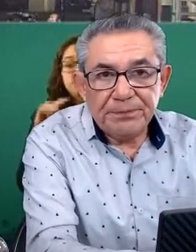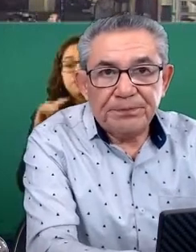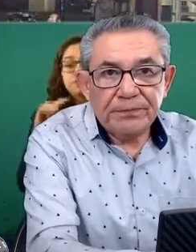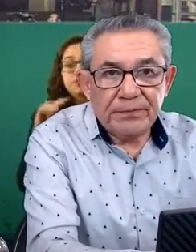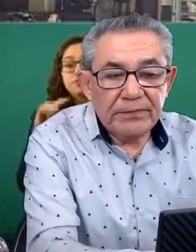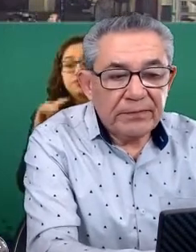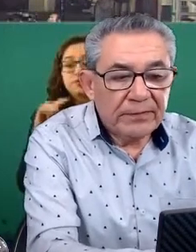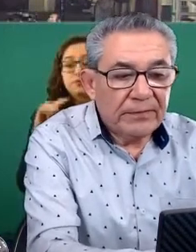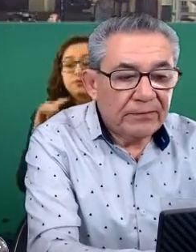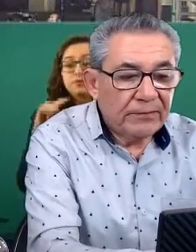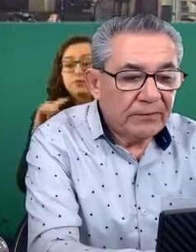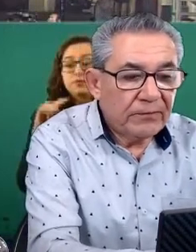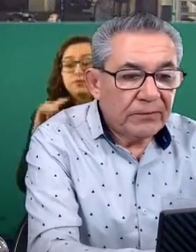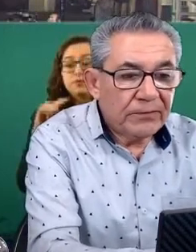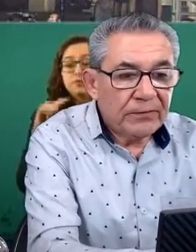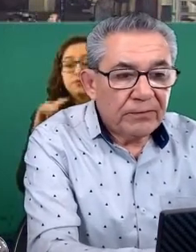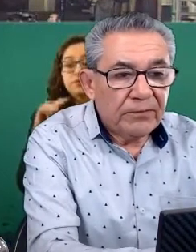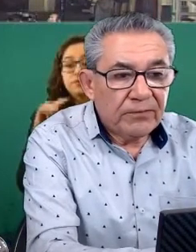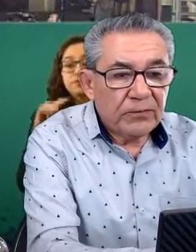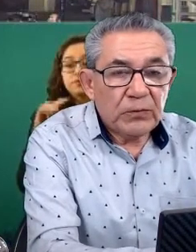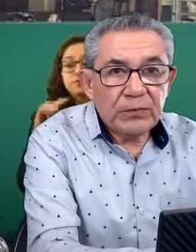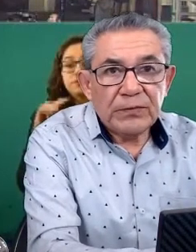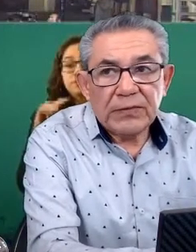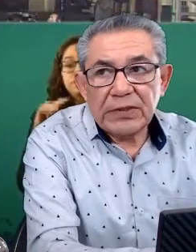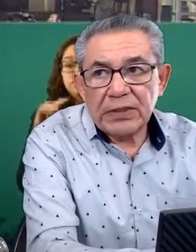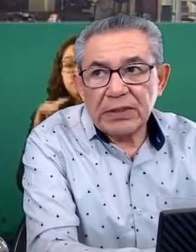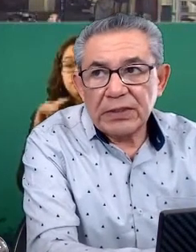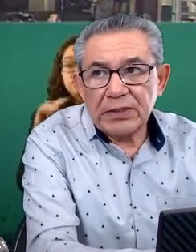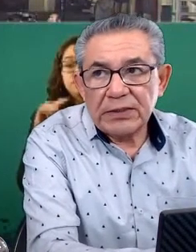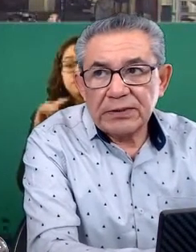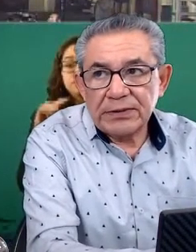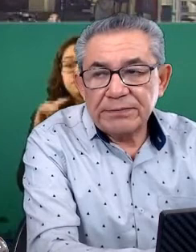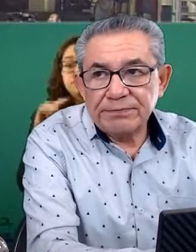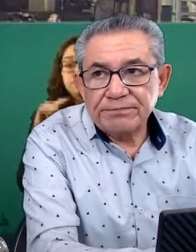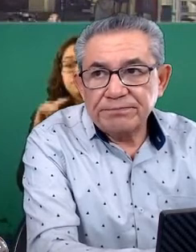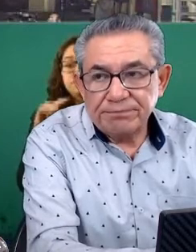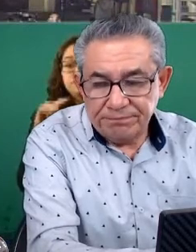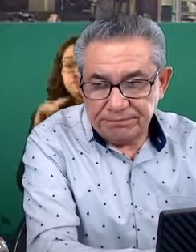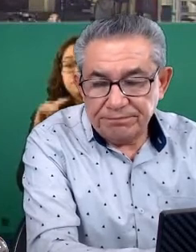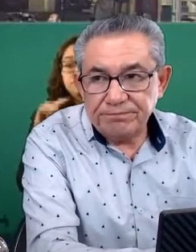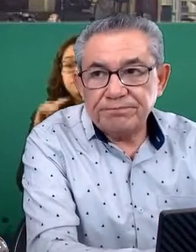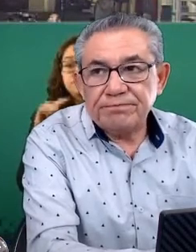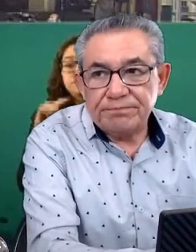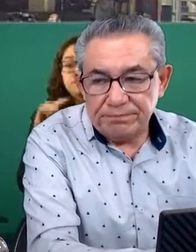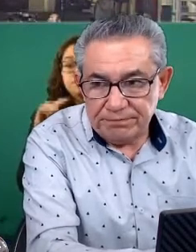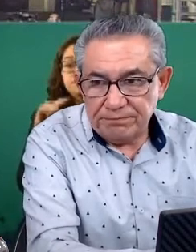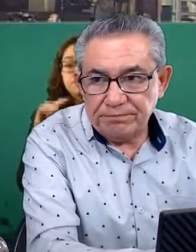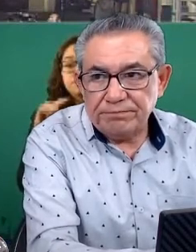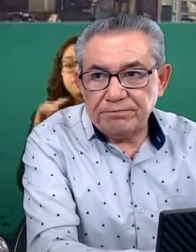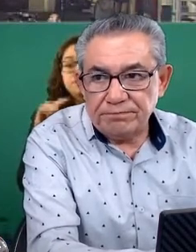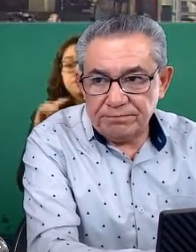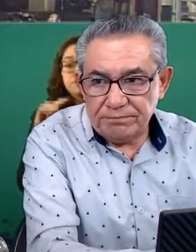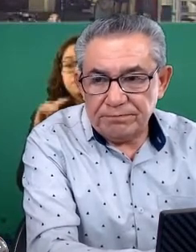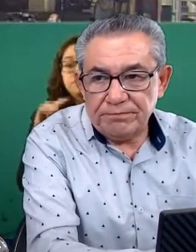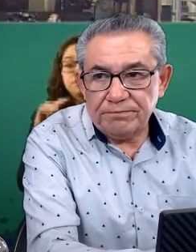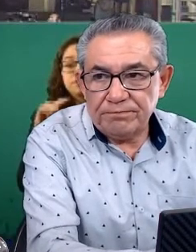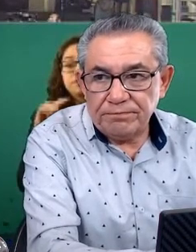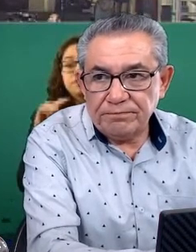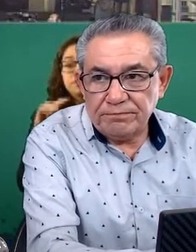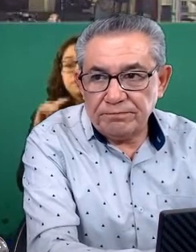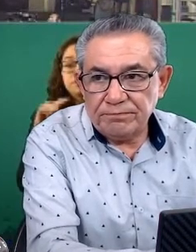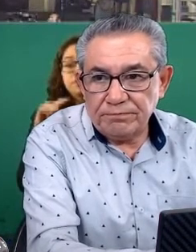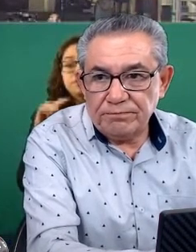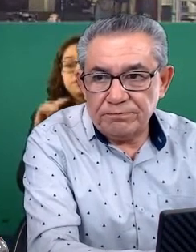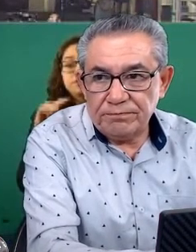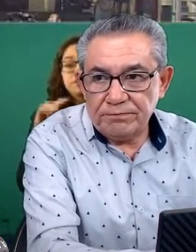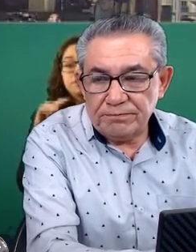sí, de todo lo que dijo, sale en defensa de la Auditoría Superior, sale en defensa de